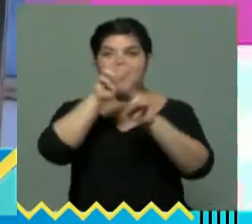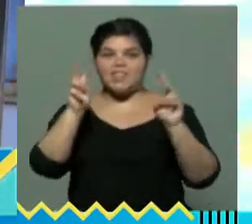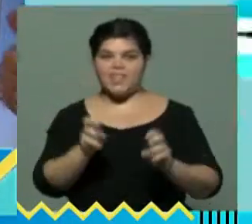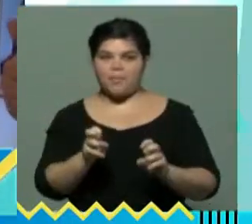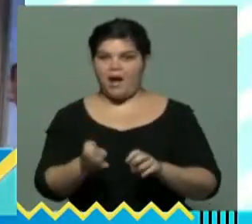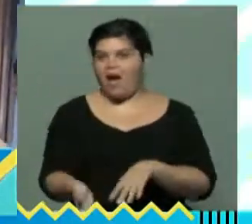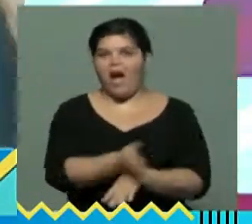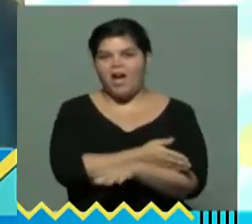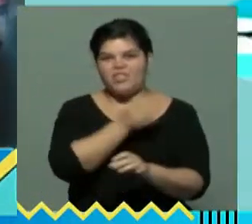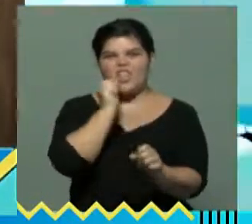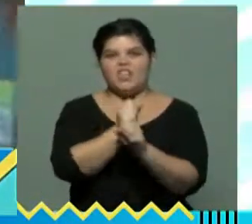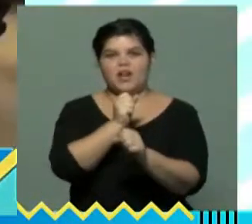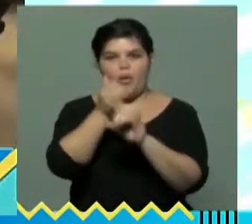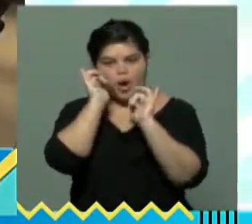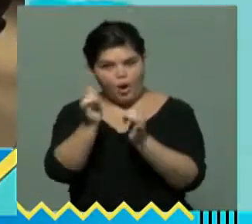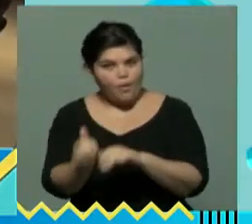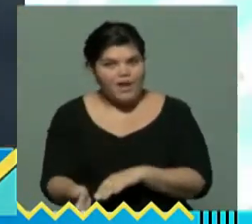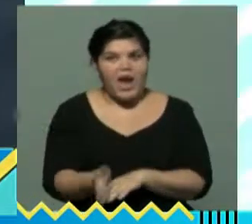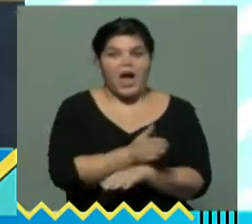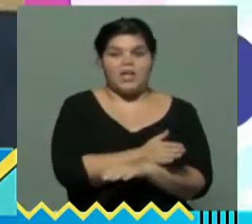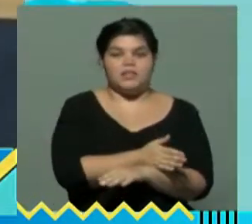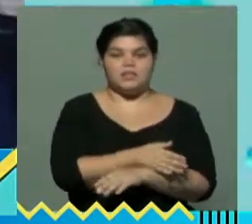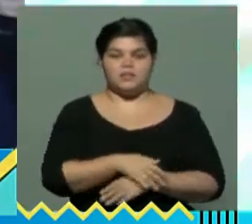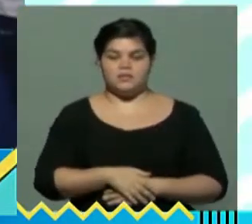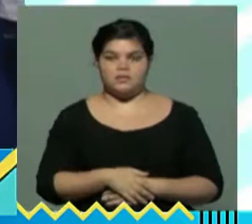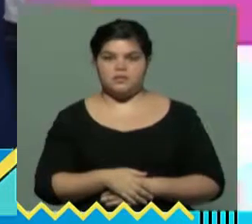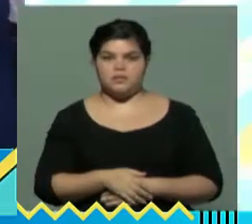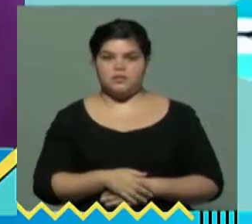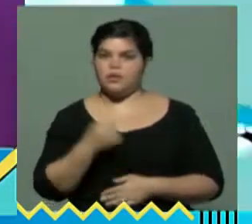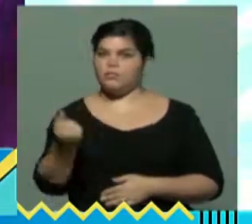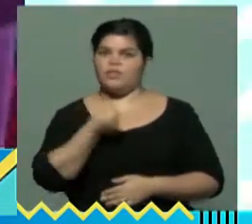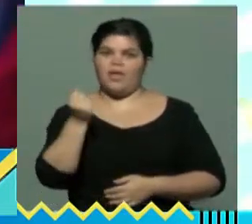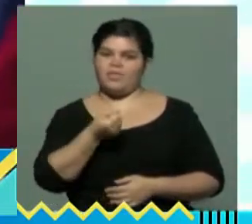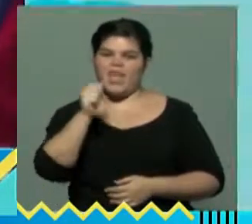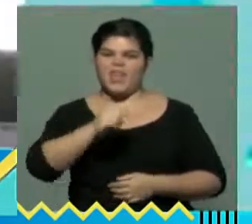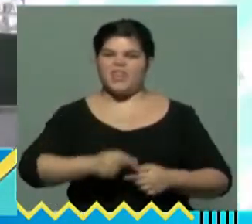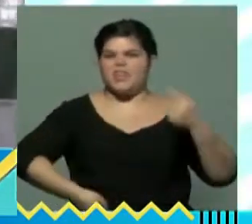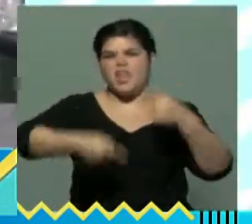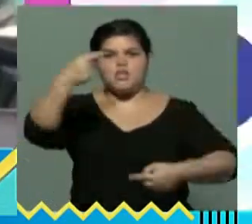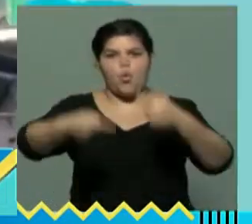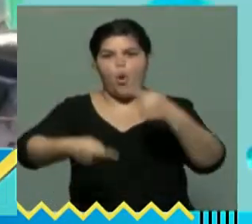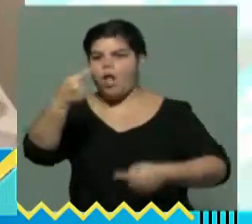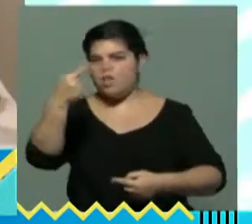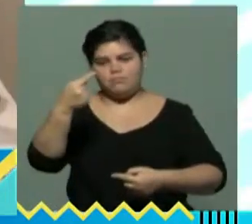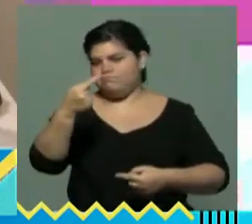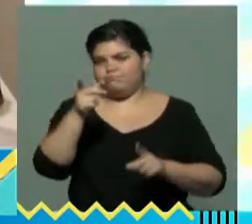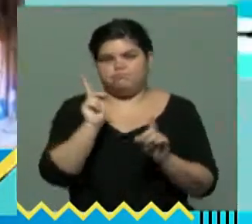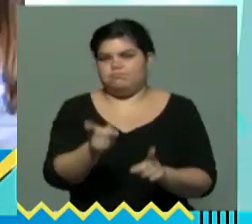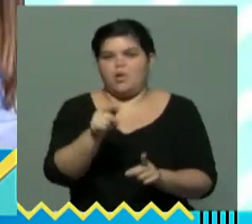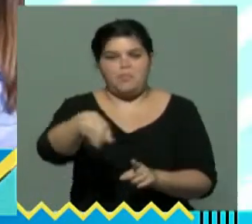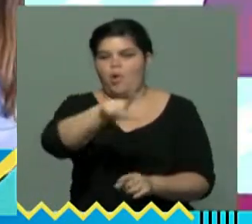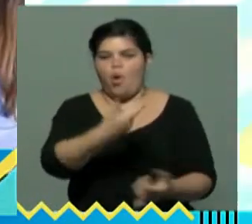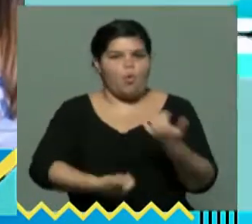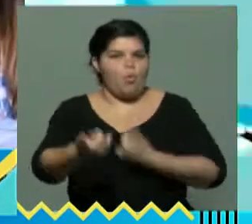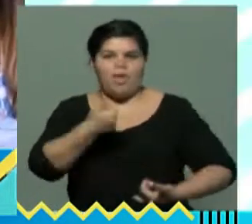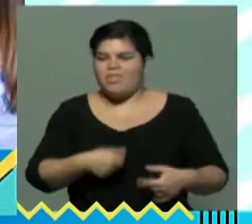de ir al tema del empleo juvenil, sí. El tema de la desigualdad sigue manifestándose, como muy bien decían los chicos ahí, es una de